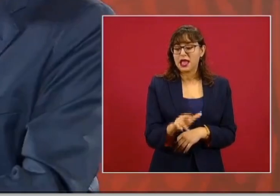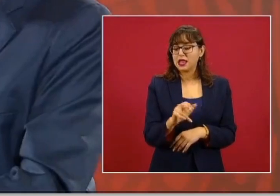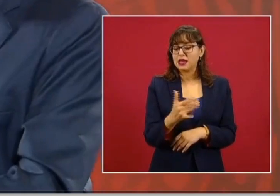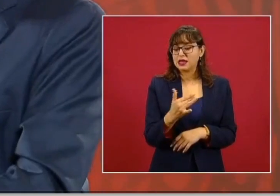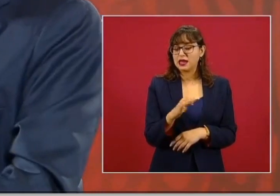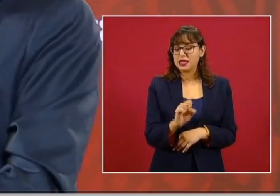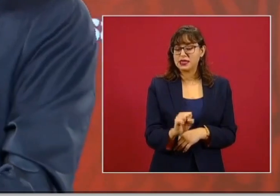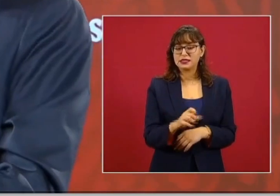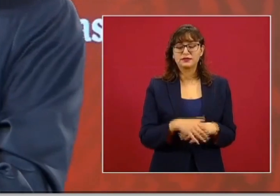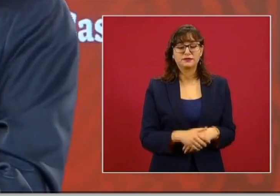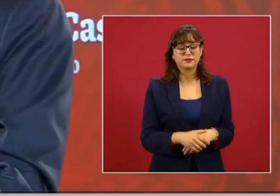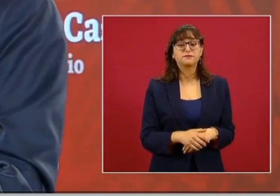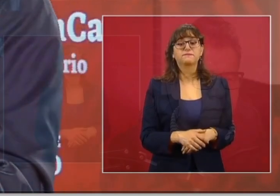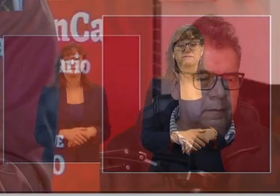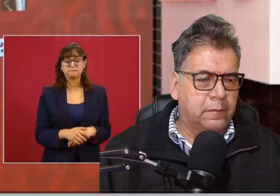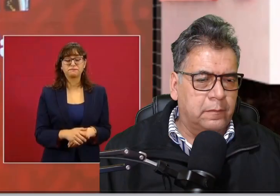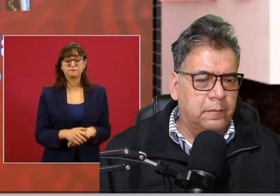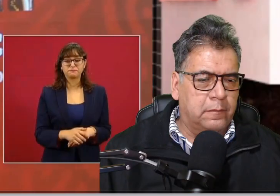retratar